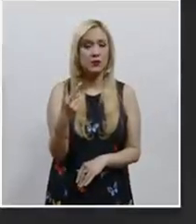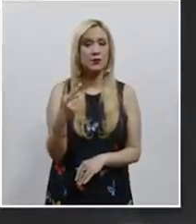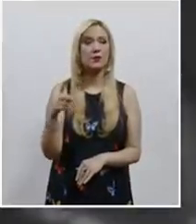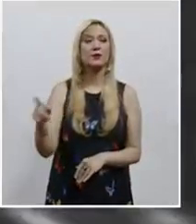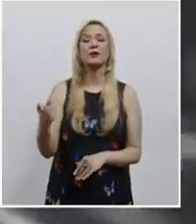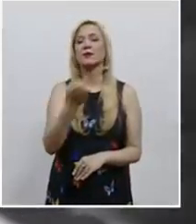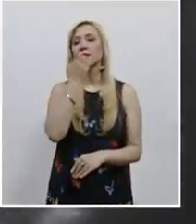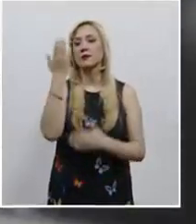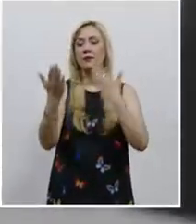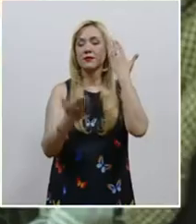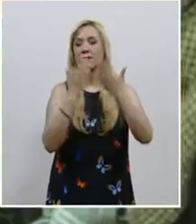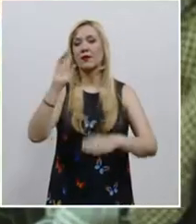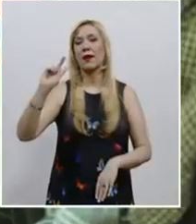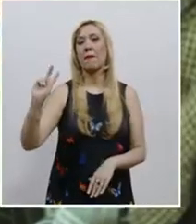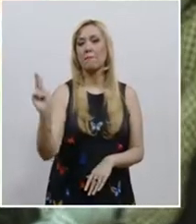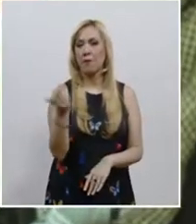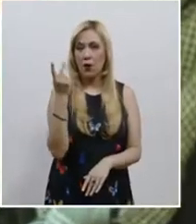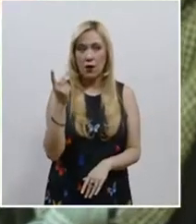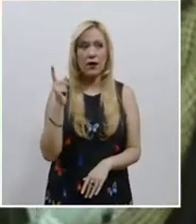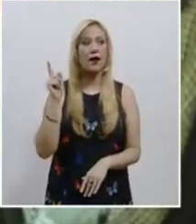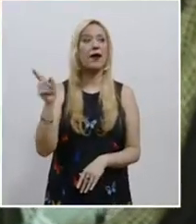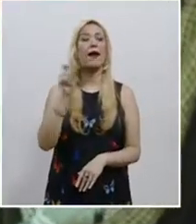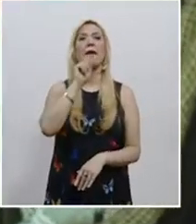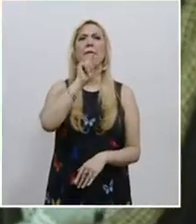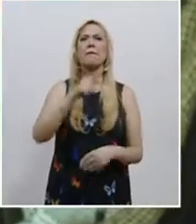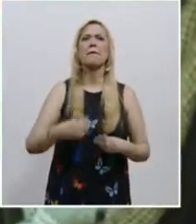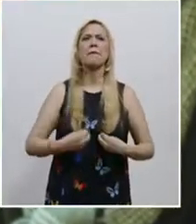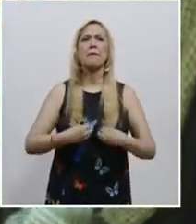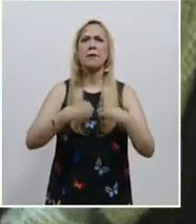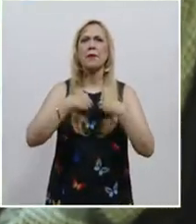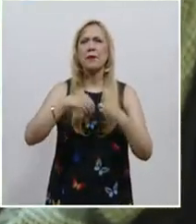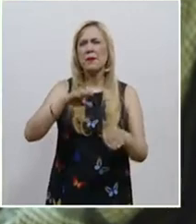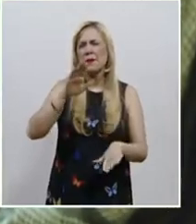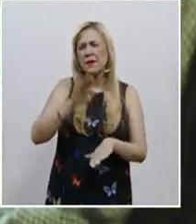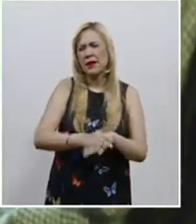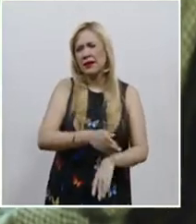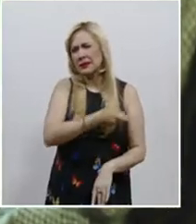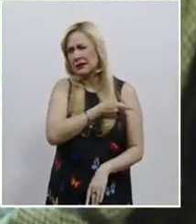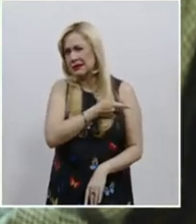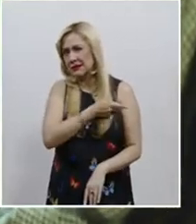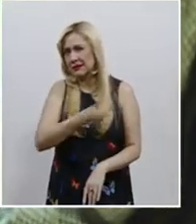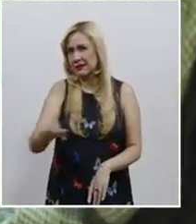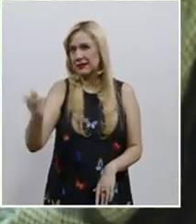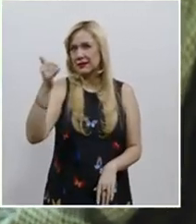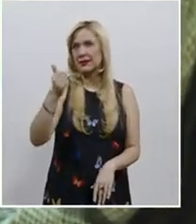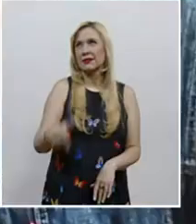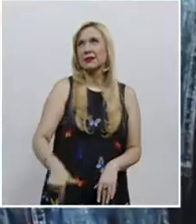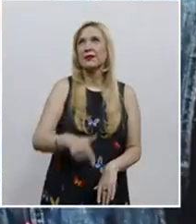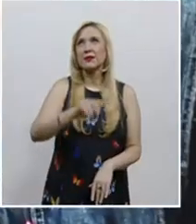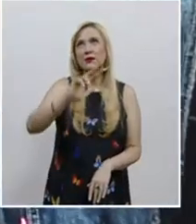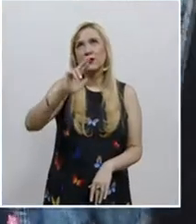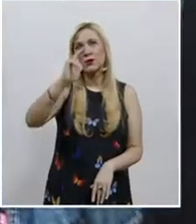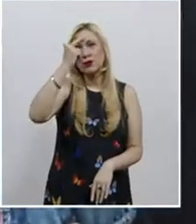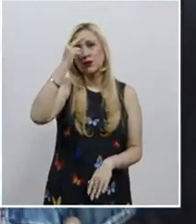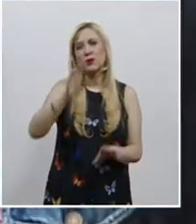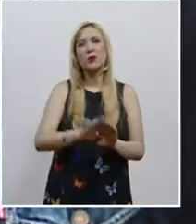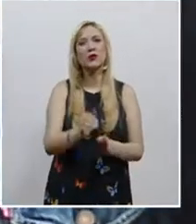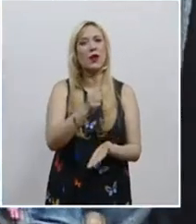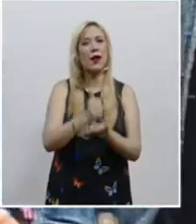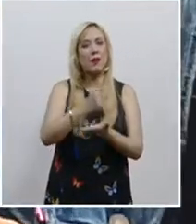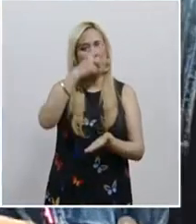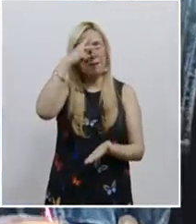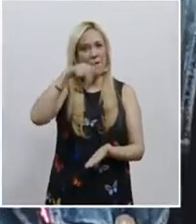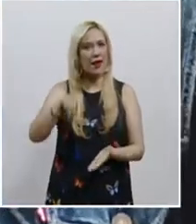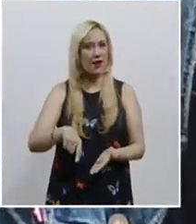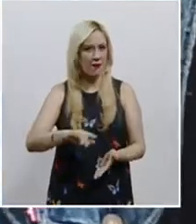en el Instituto Politécnico Nacional y vivió en uno de los barrios más tradicionales de la capital, Tepito. Fue